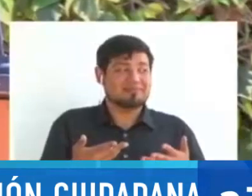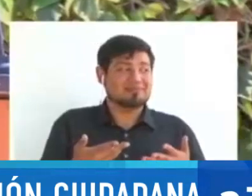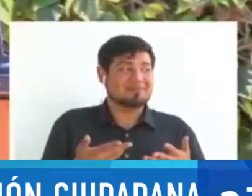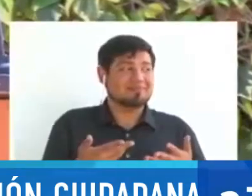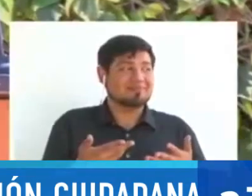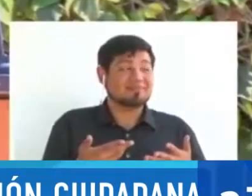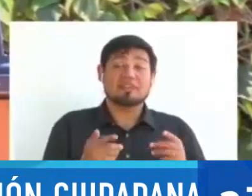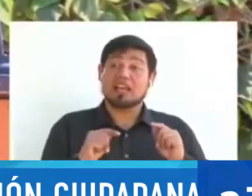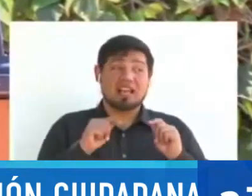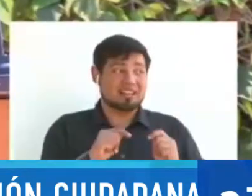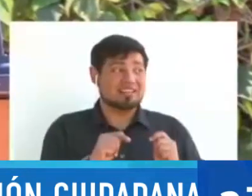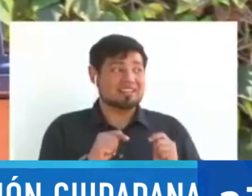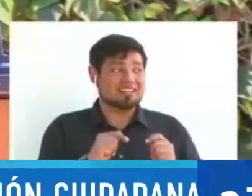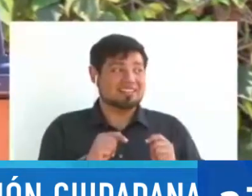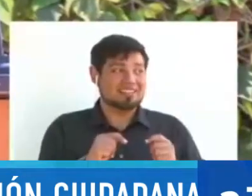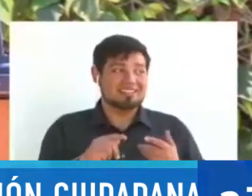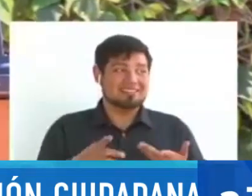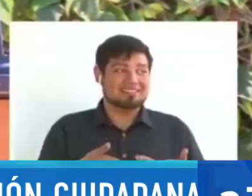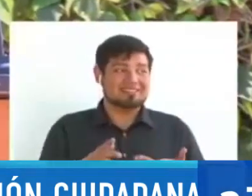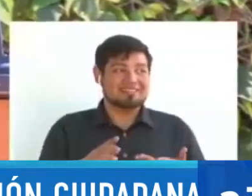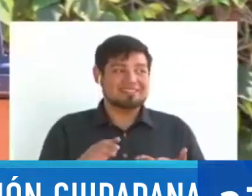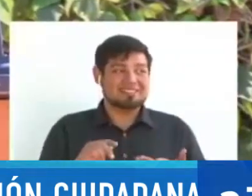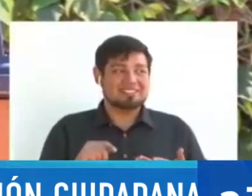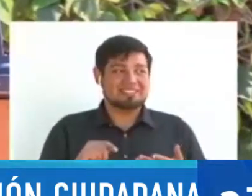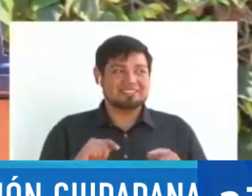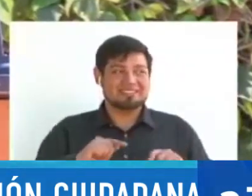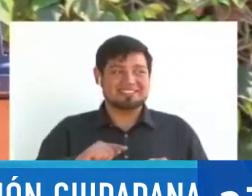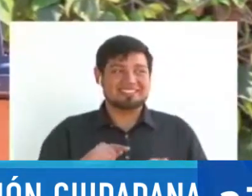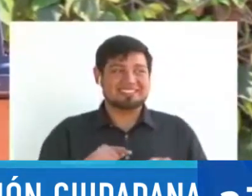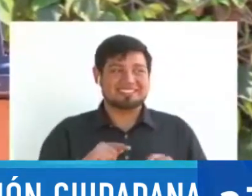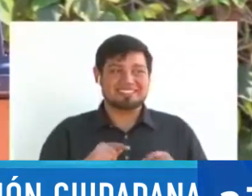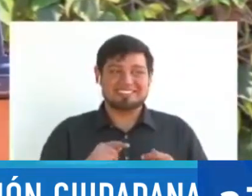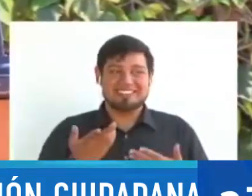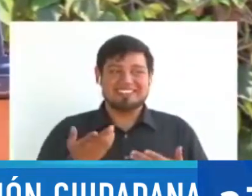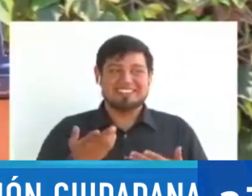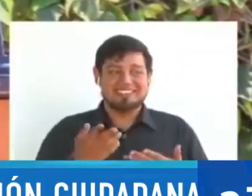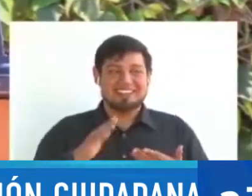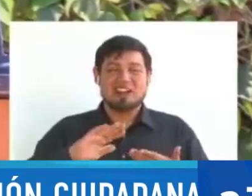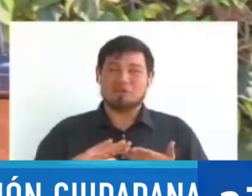en esta comunidad que es la comunidad neurodiversa. Muchas gracias a todos.